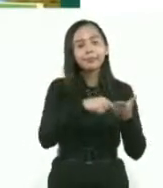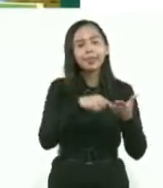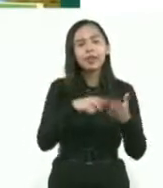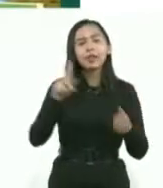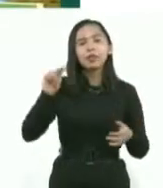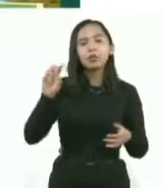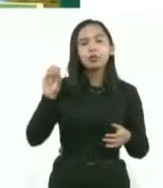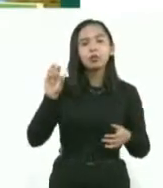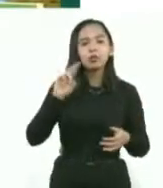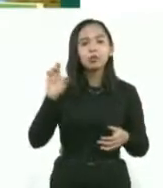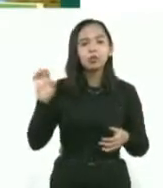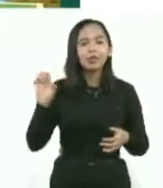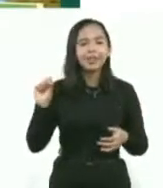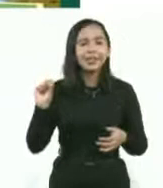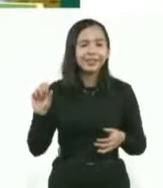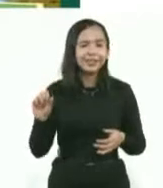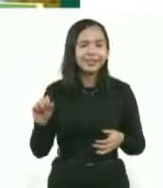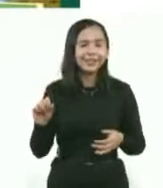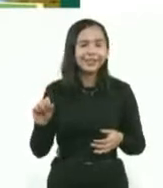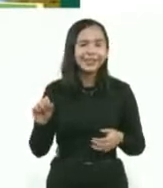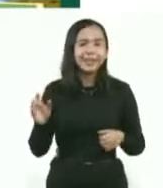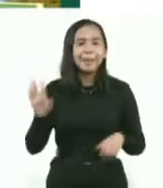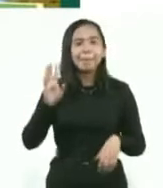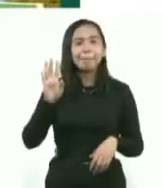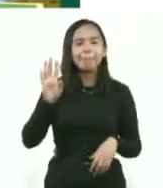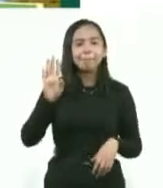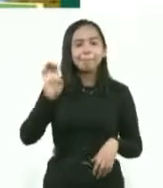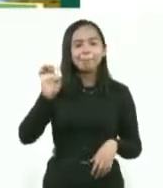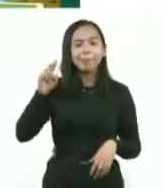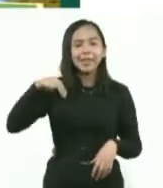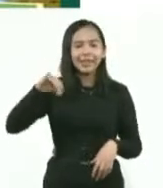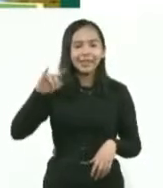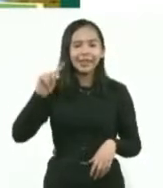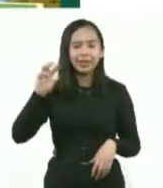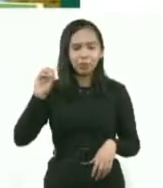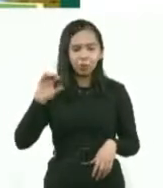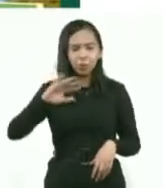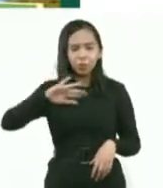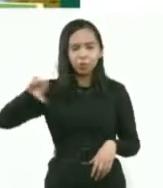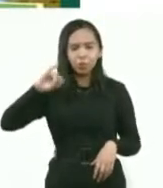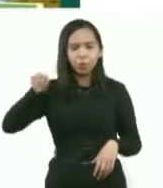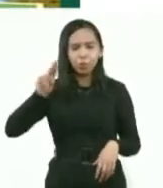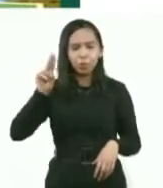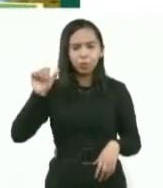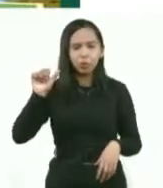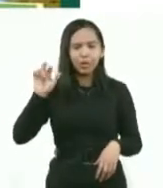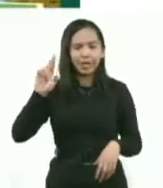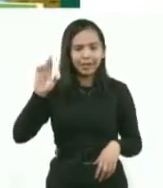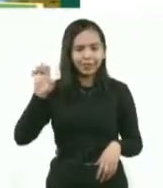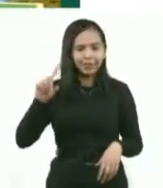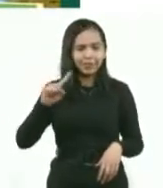primera, en Torres Adalid, en Benito Juárez, la Magna